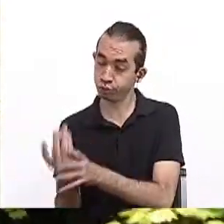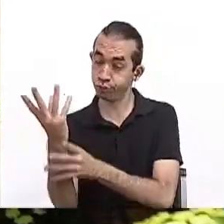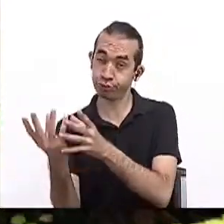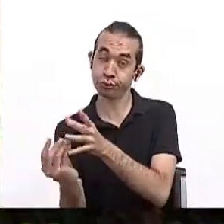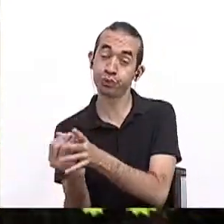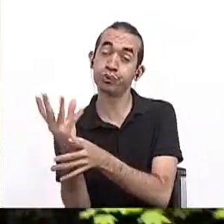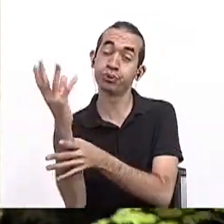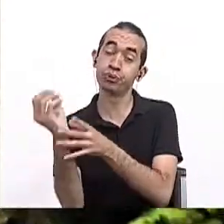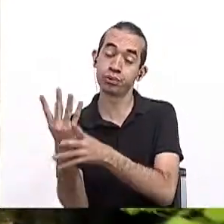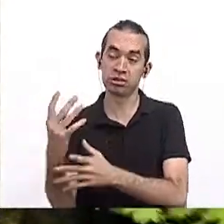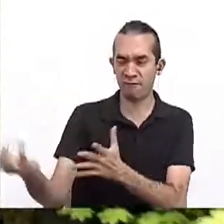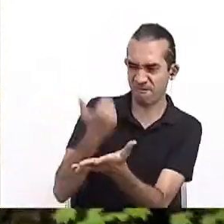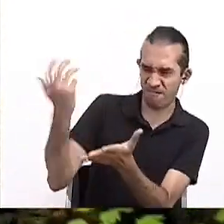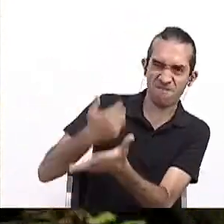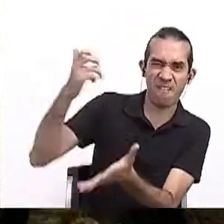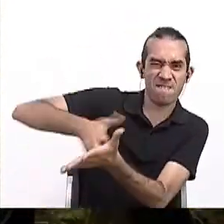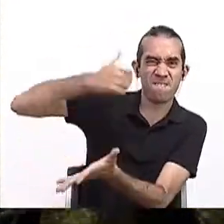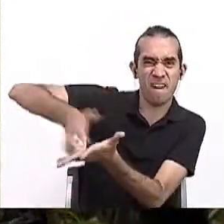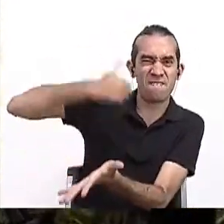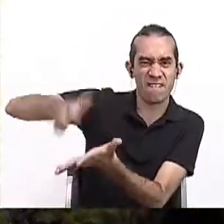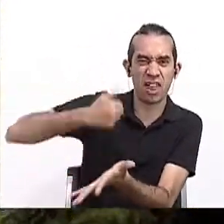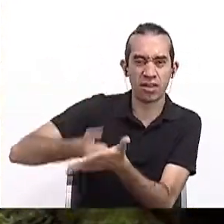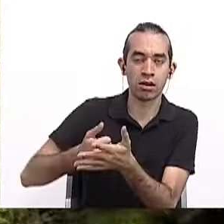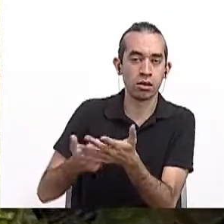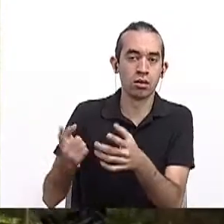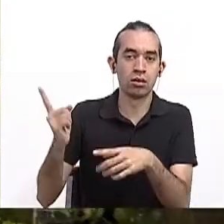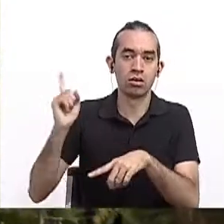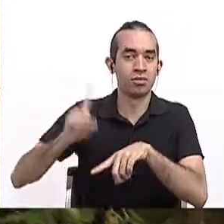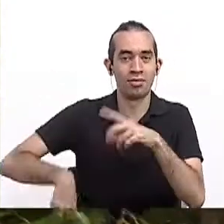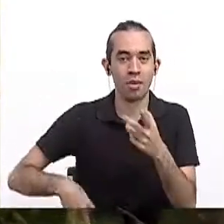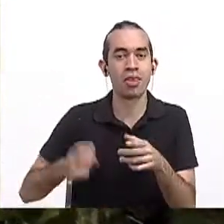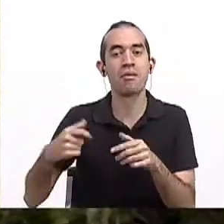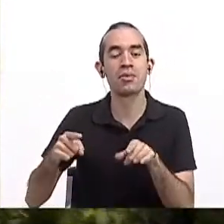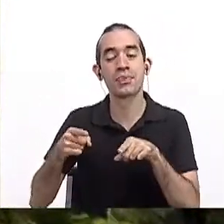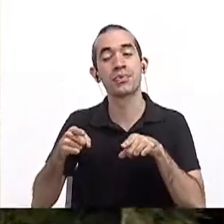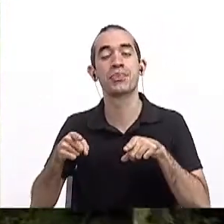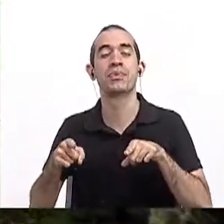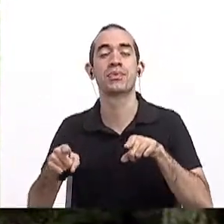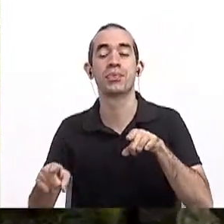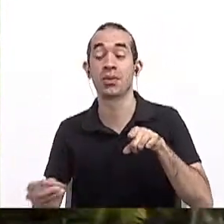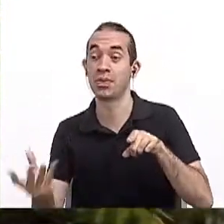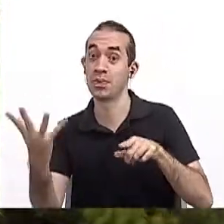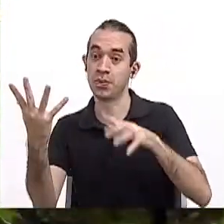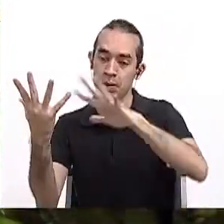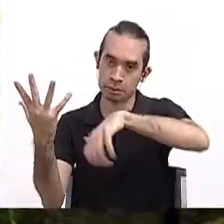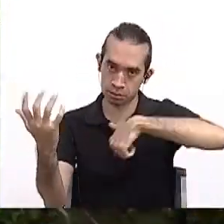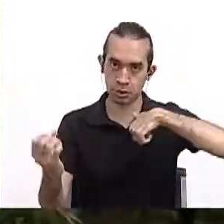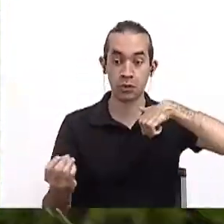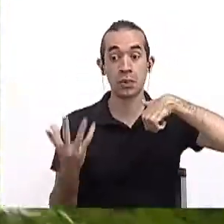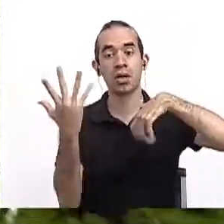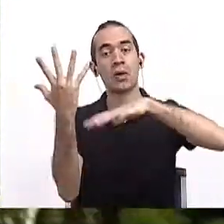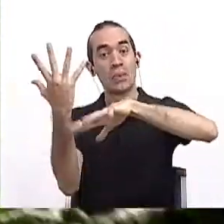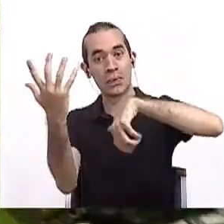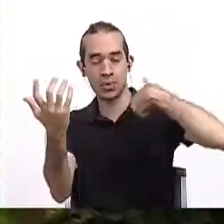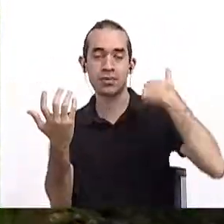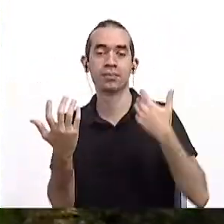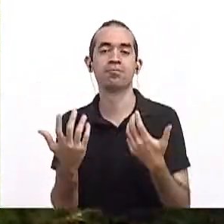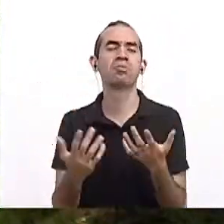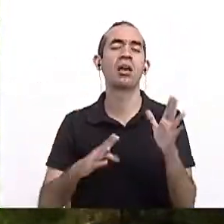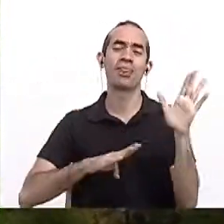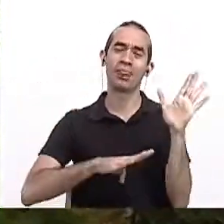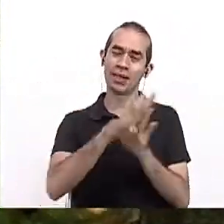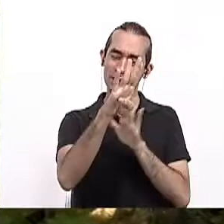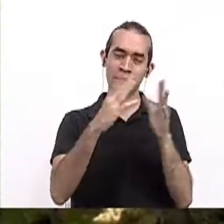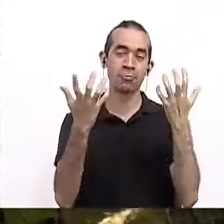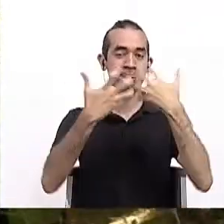ritmo de regeneración. Y hay algo muy importante, el desarrollo sostenible consiste en mejorar la calidad de